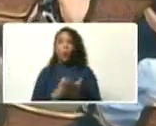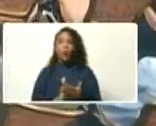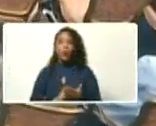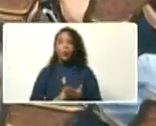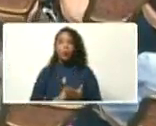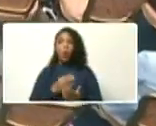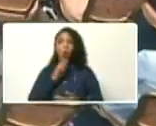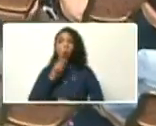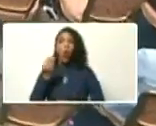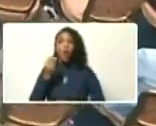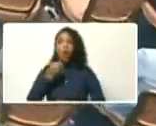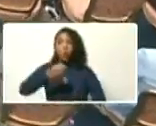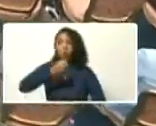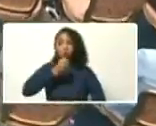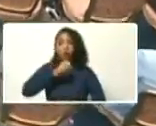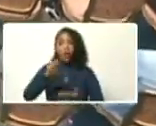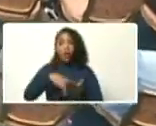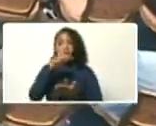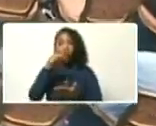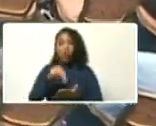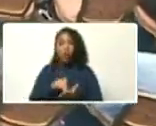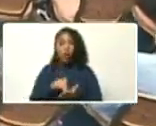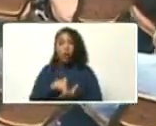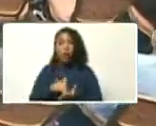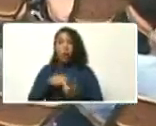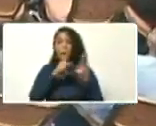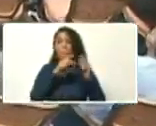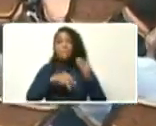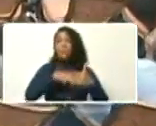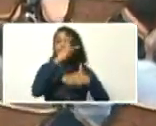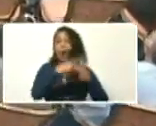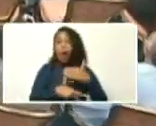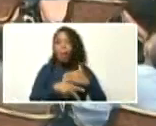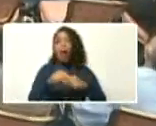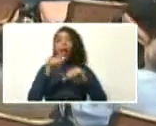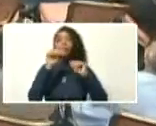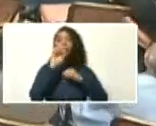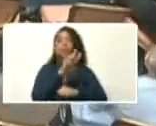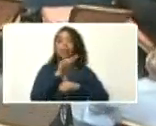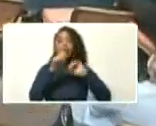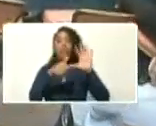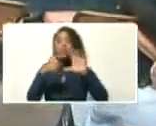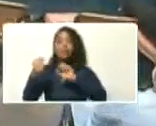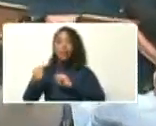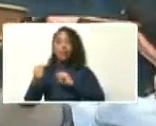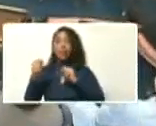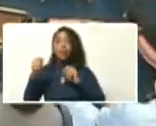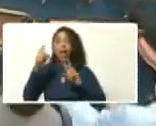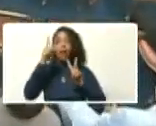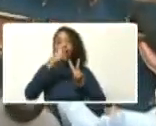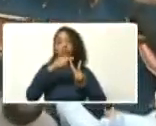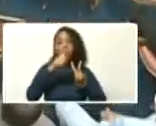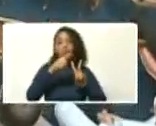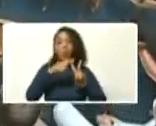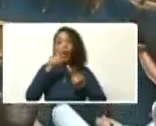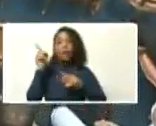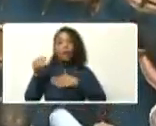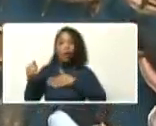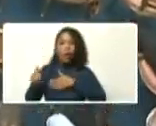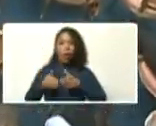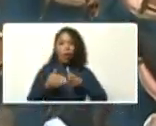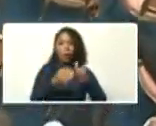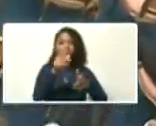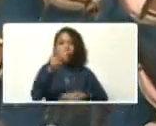impone. El Premio Nacional de Periodismo en Televisión fue para el programa 360 de Venezolana Televisión, el canal del Estado, en lo que ha sido una trayectoria de